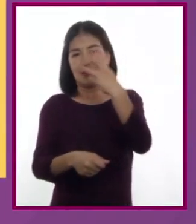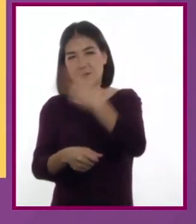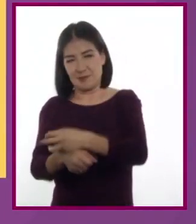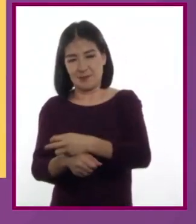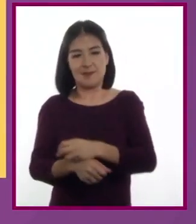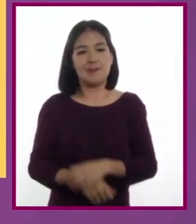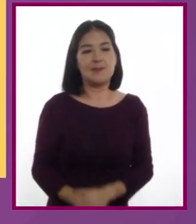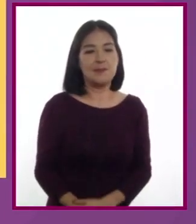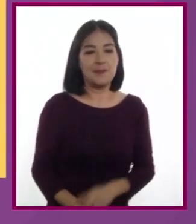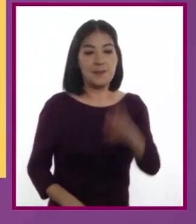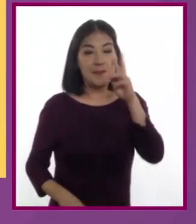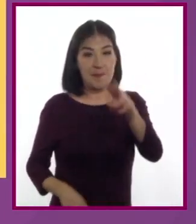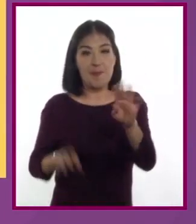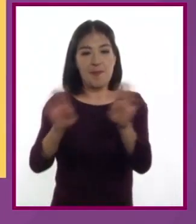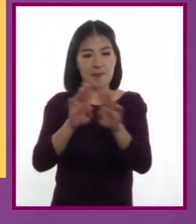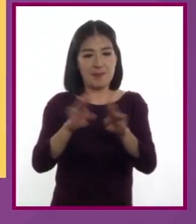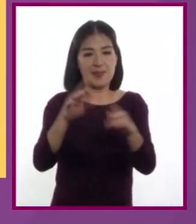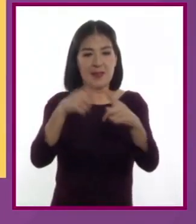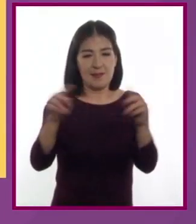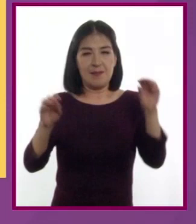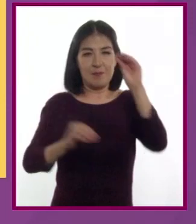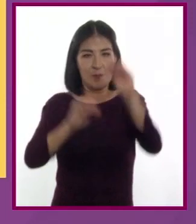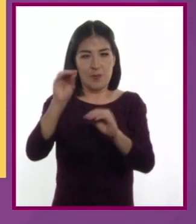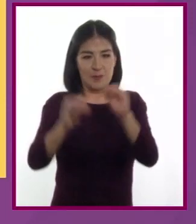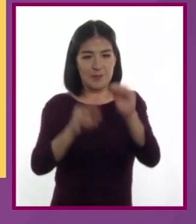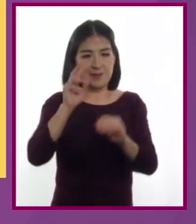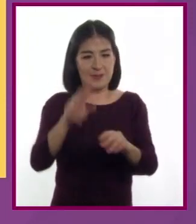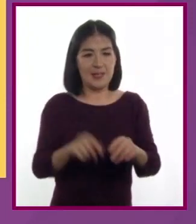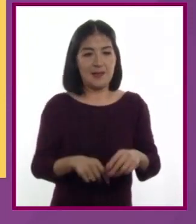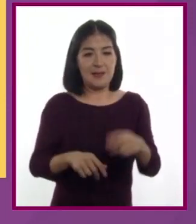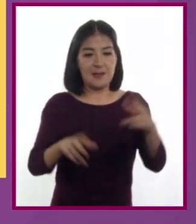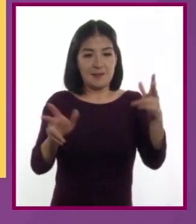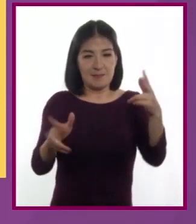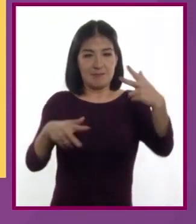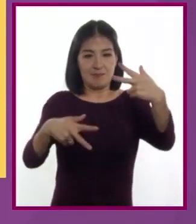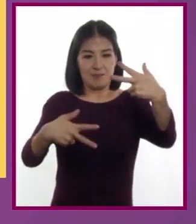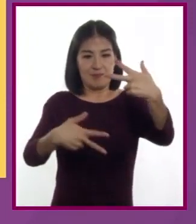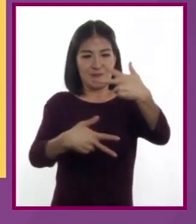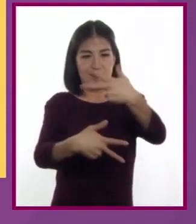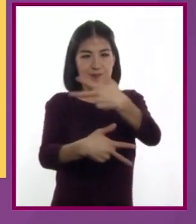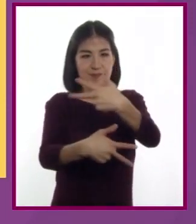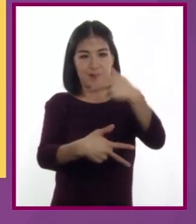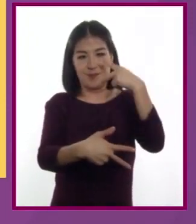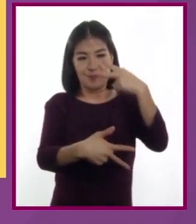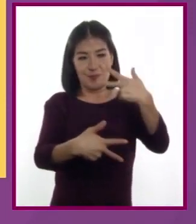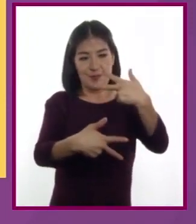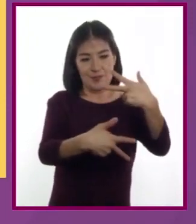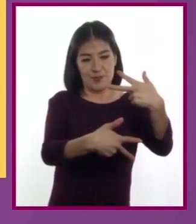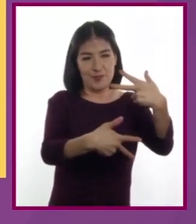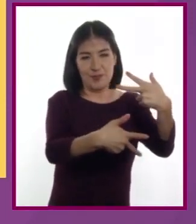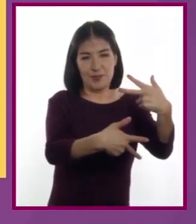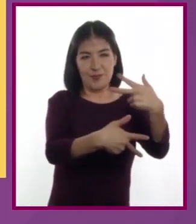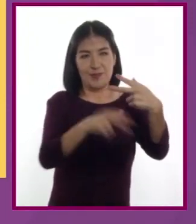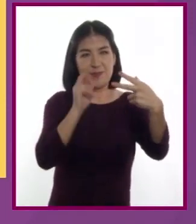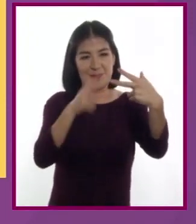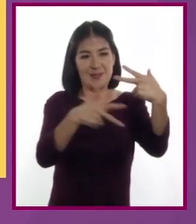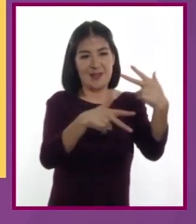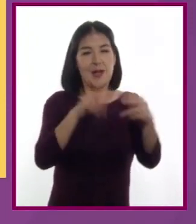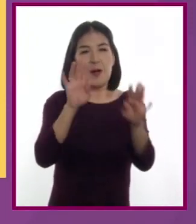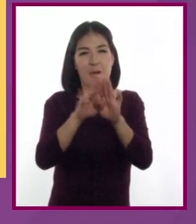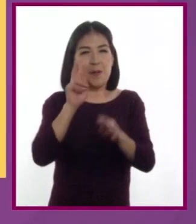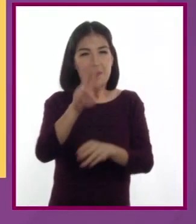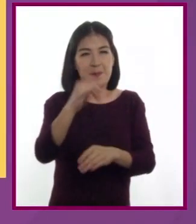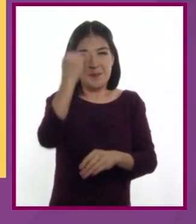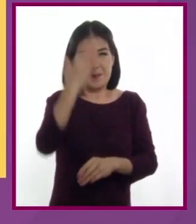Observemos que en ambos casos el móvil quedó en el número 6 negativo. Por tanto, podemos afirmar